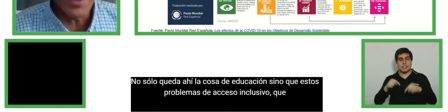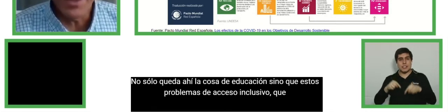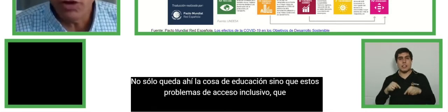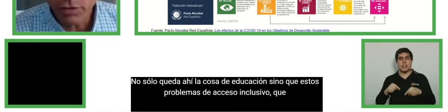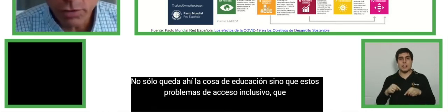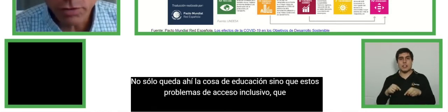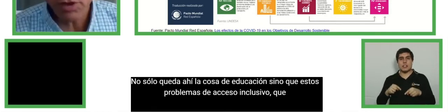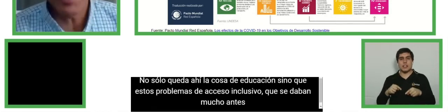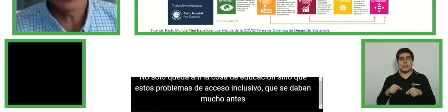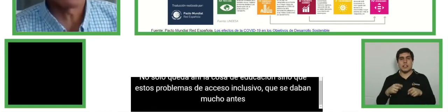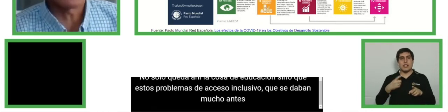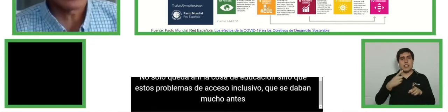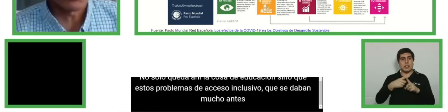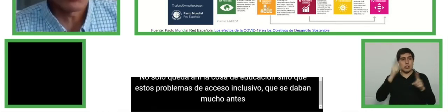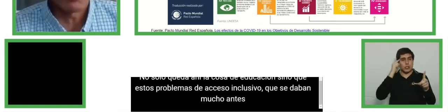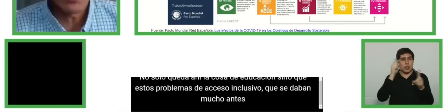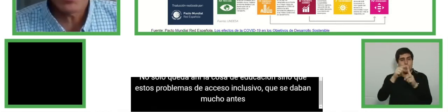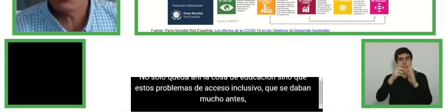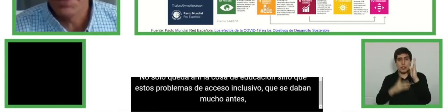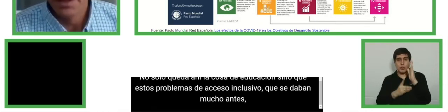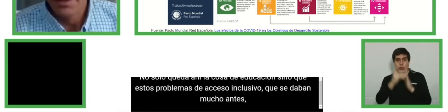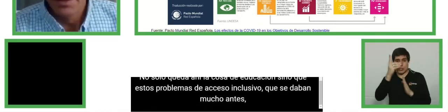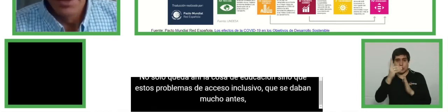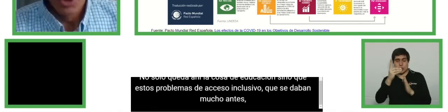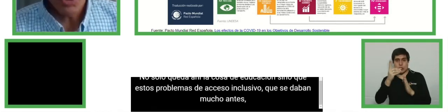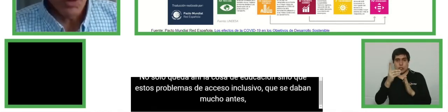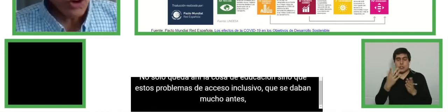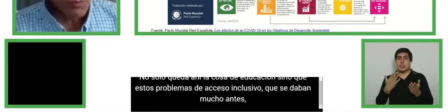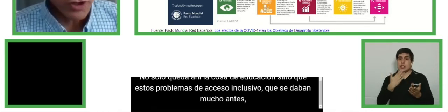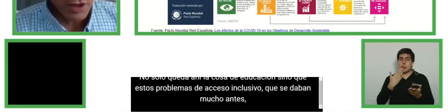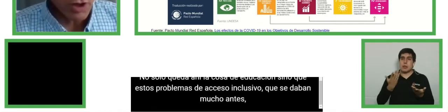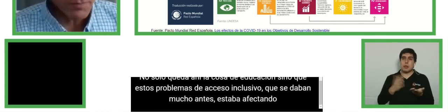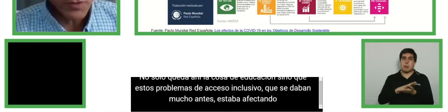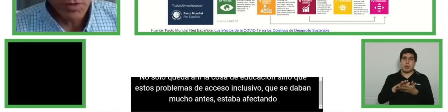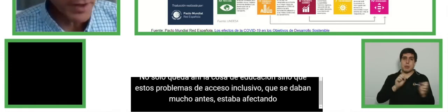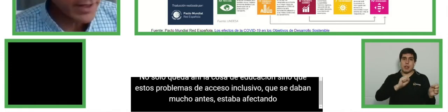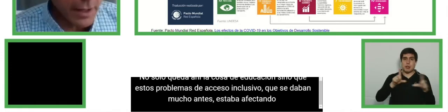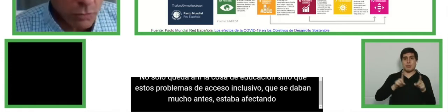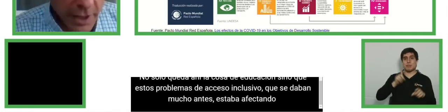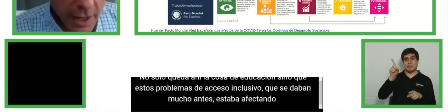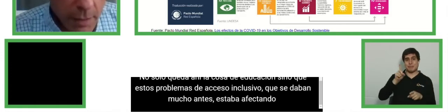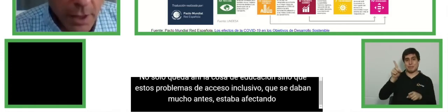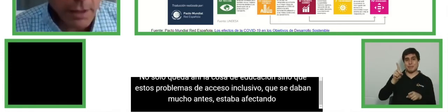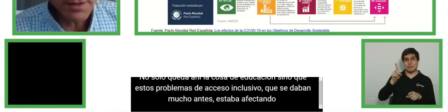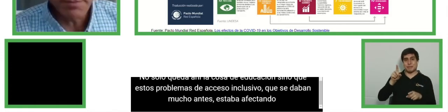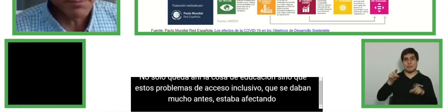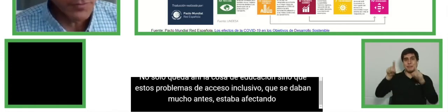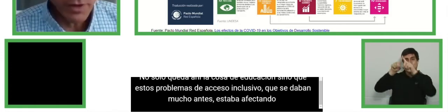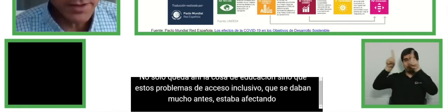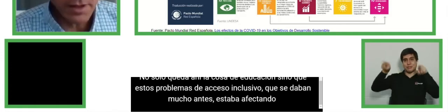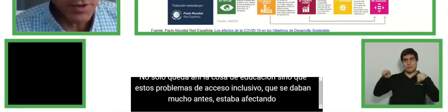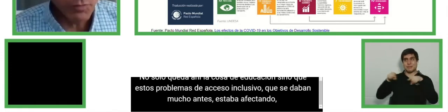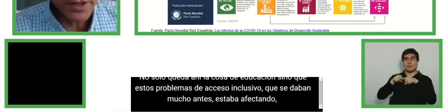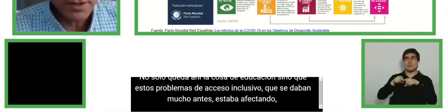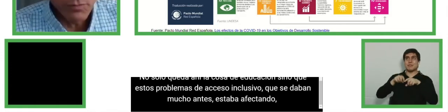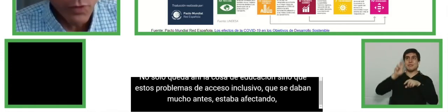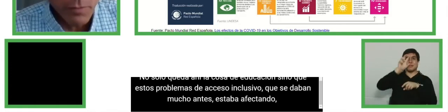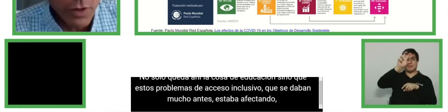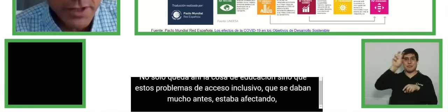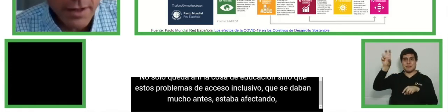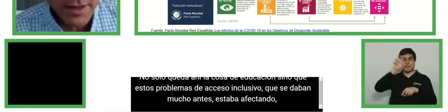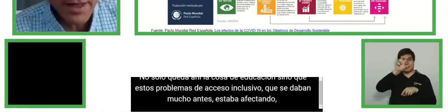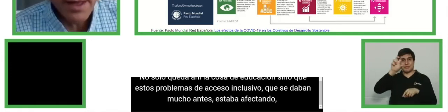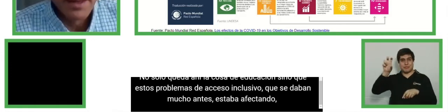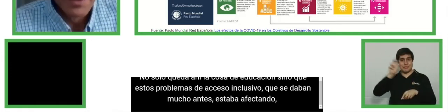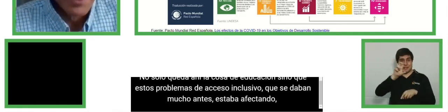afectando en otros objetivos de desarrollo del milenio, como estoy mostrando ahora mismo en pantalla un diagrama, una descripción